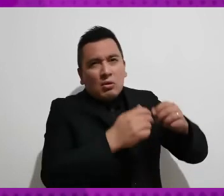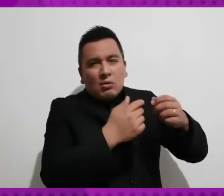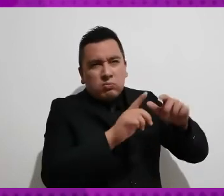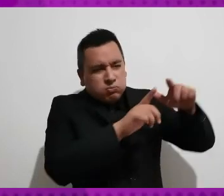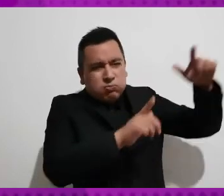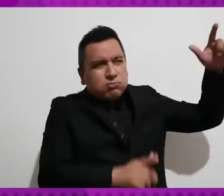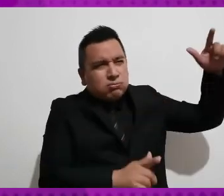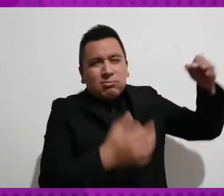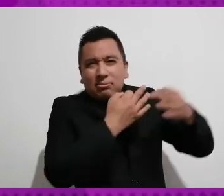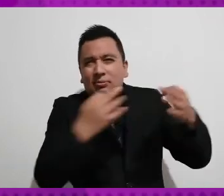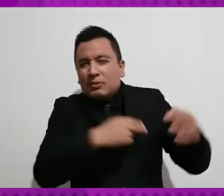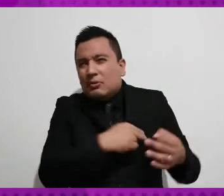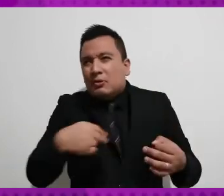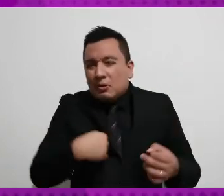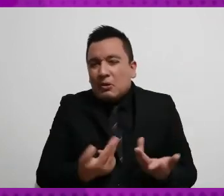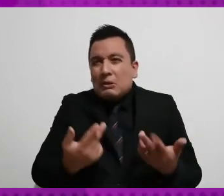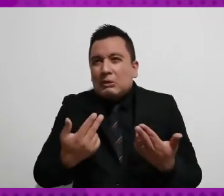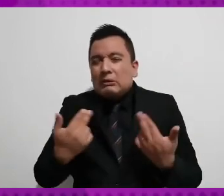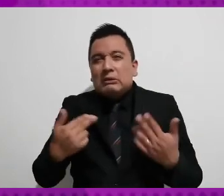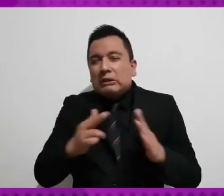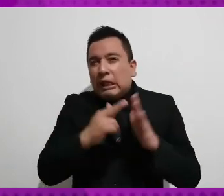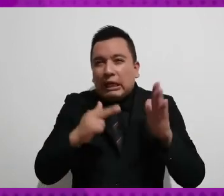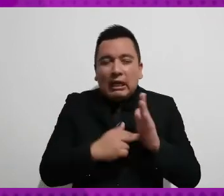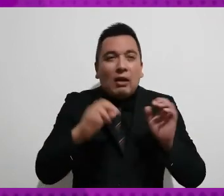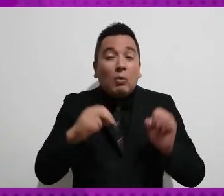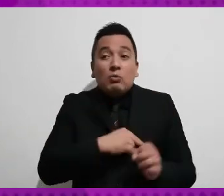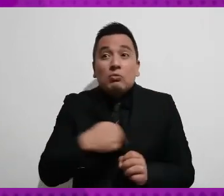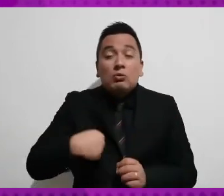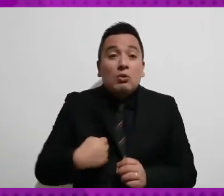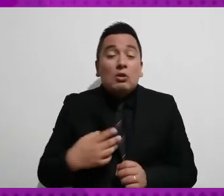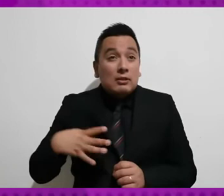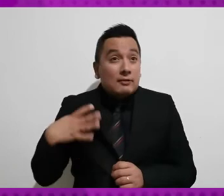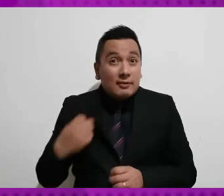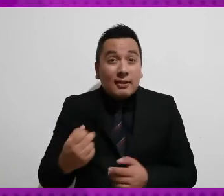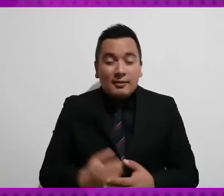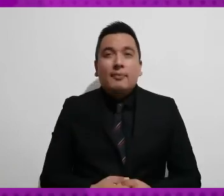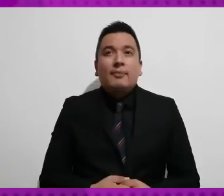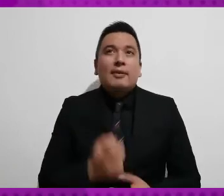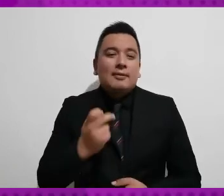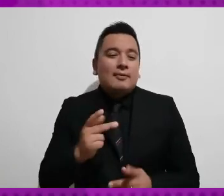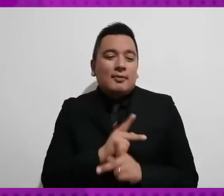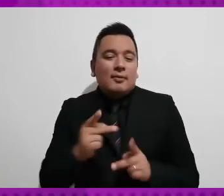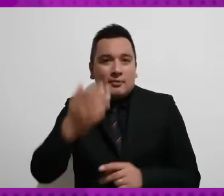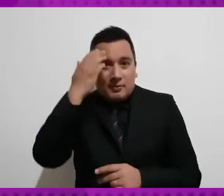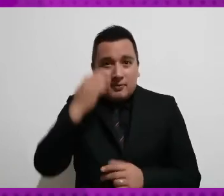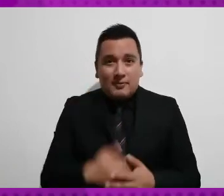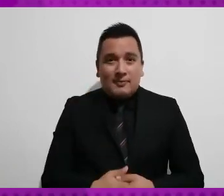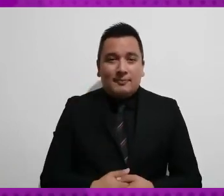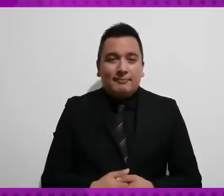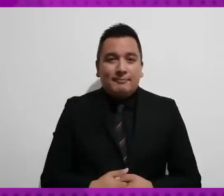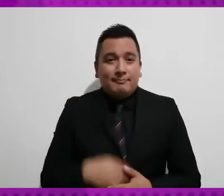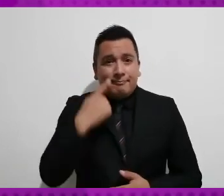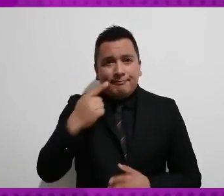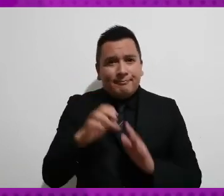y es una población bastante grande entonces a la que llegamos, porque estamos hablando de que tan solo en el proceso